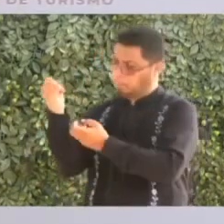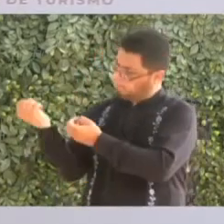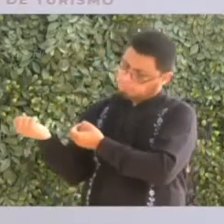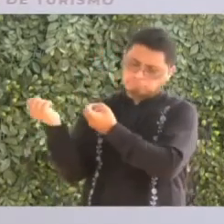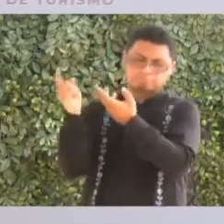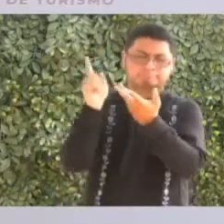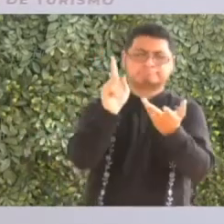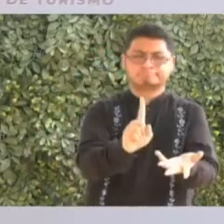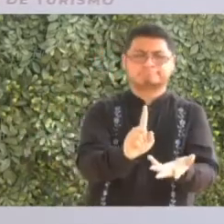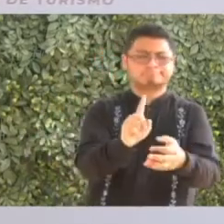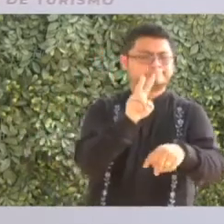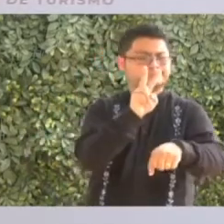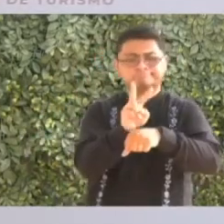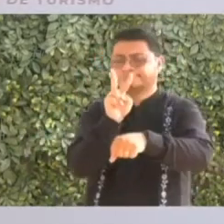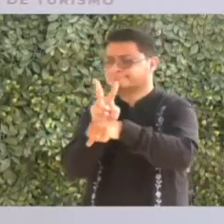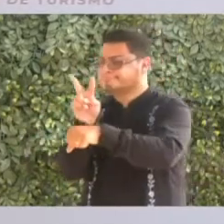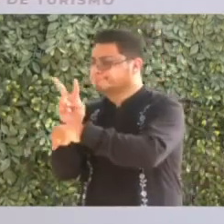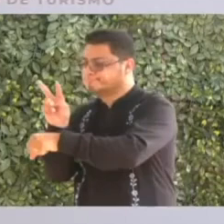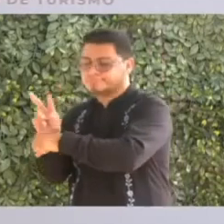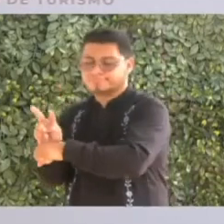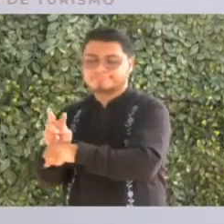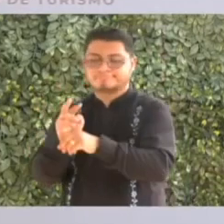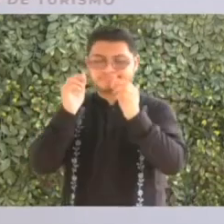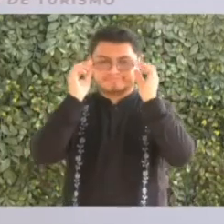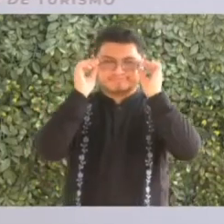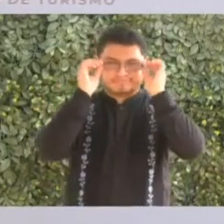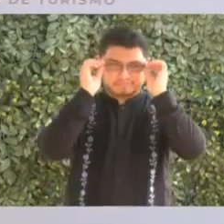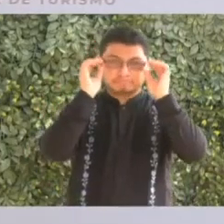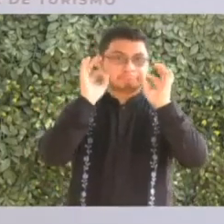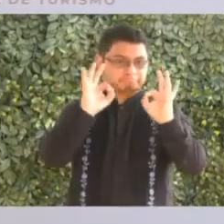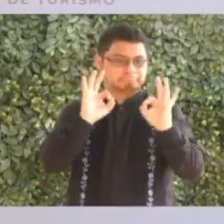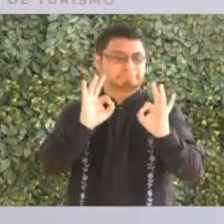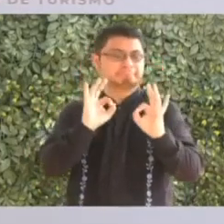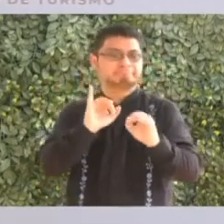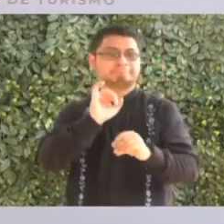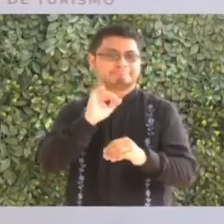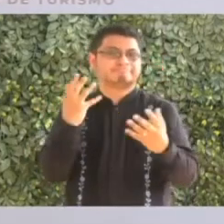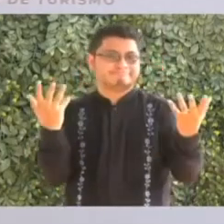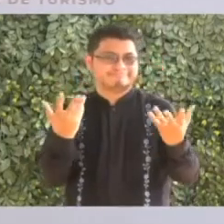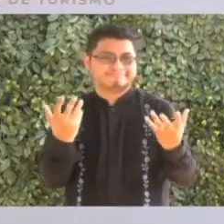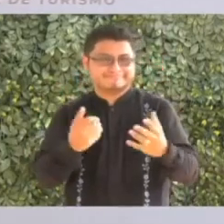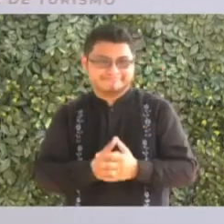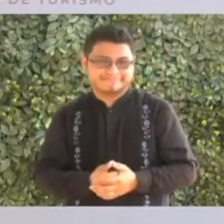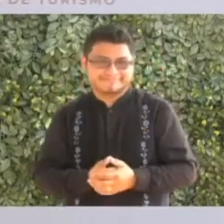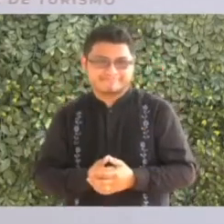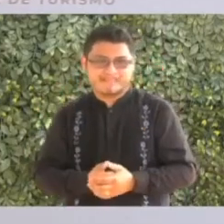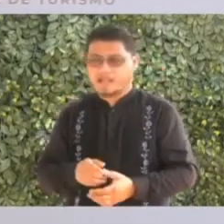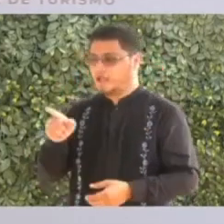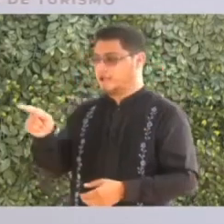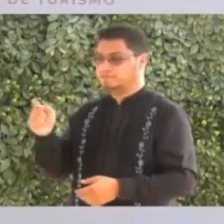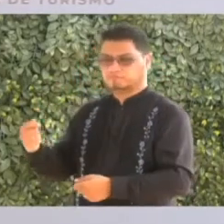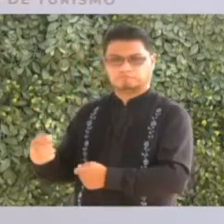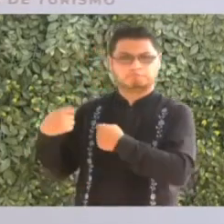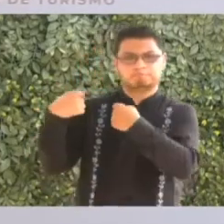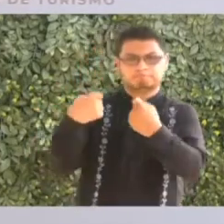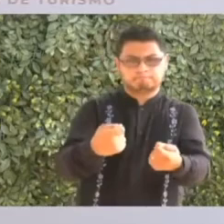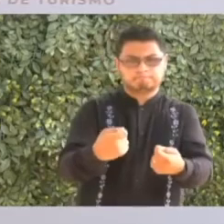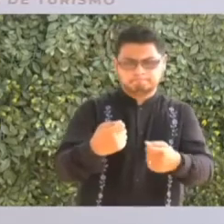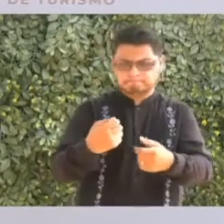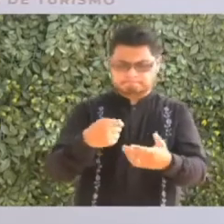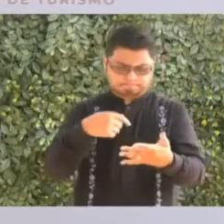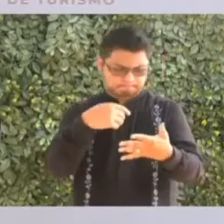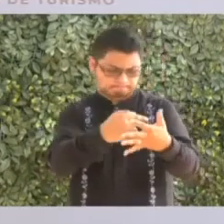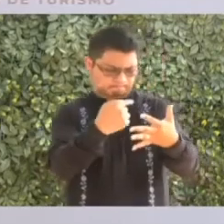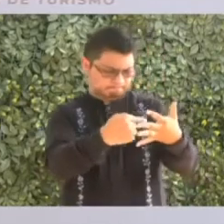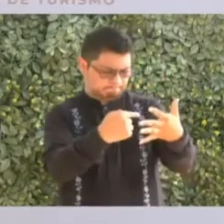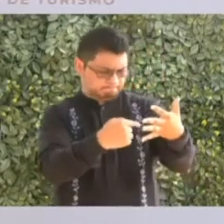en la supervisión, y lo está haciendo. Él me presenta un reporte